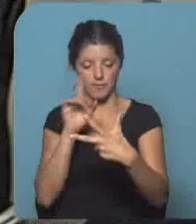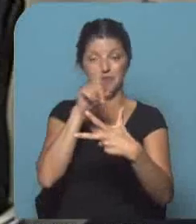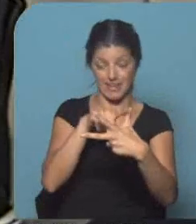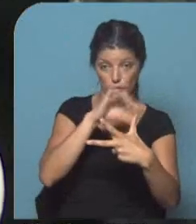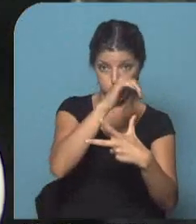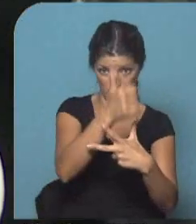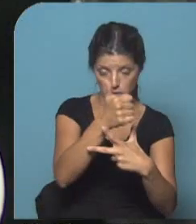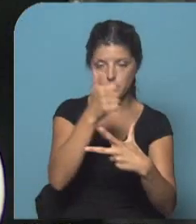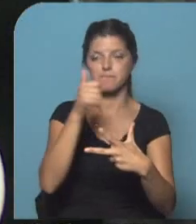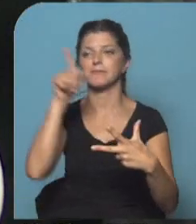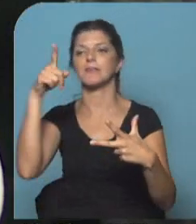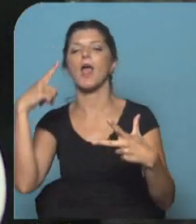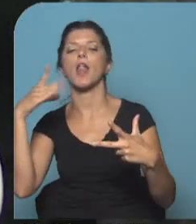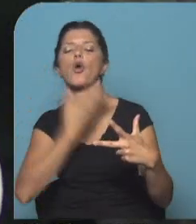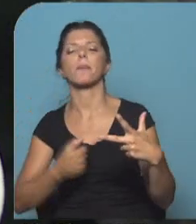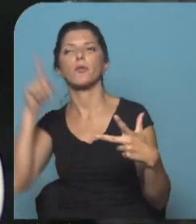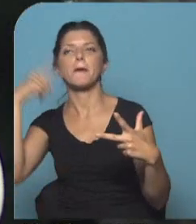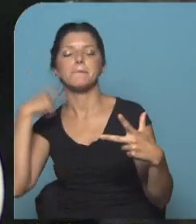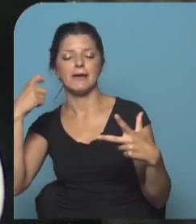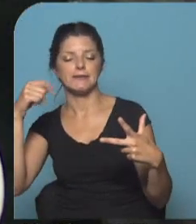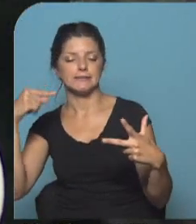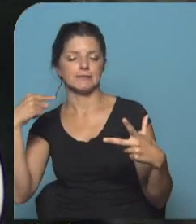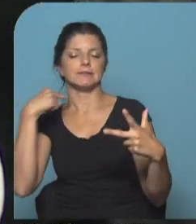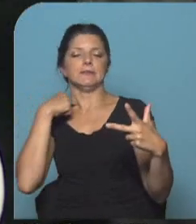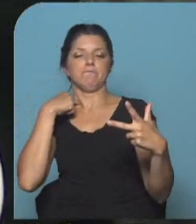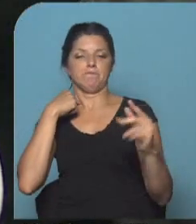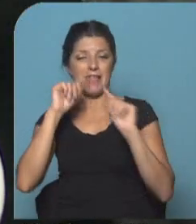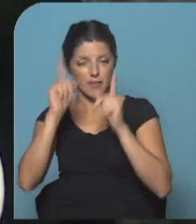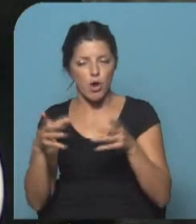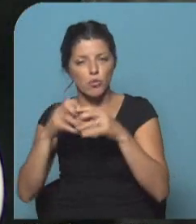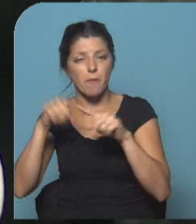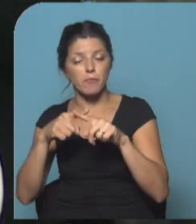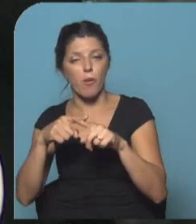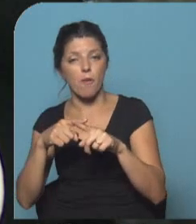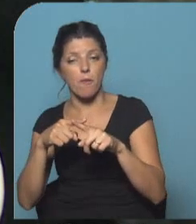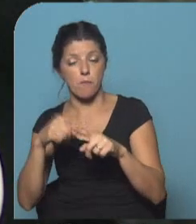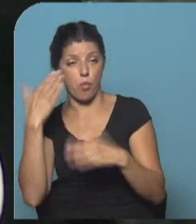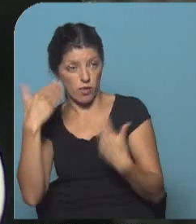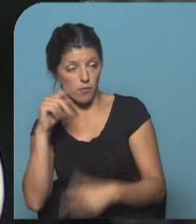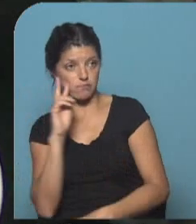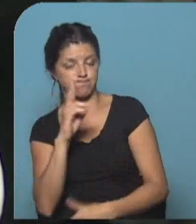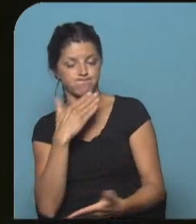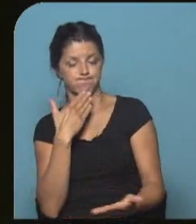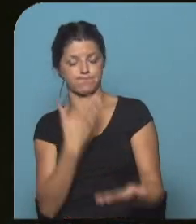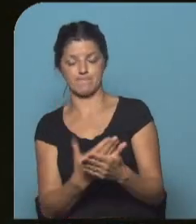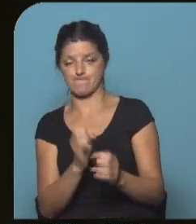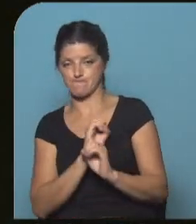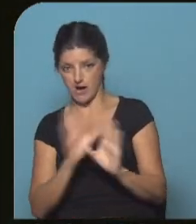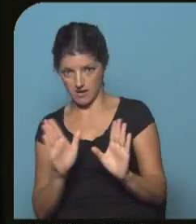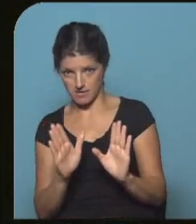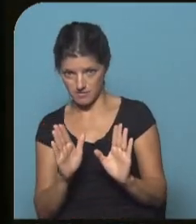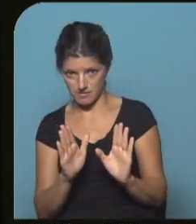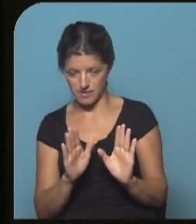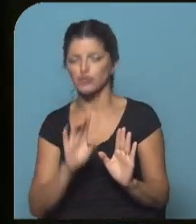al gobierno central de Rajoy y a Podemos. Es decir, el triunfo antisistema, la palabra que no le gusta a José, no vino por